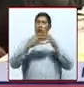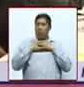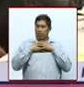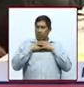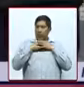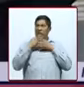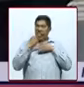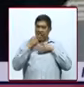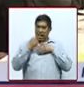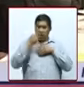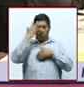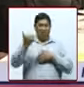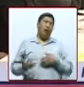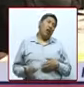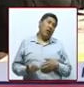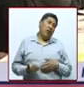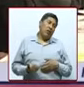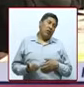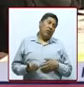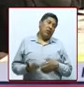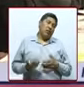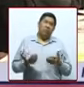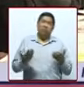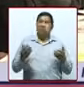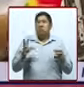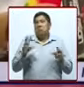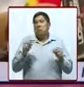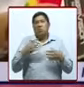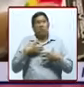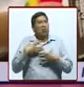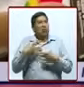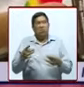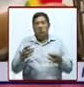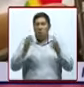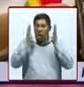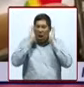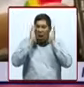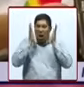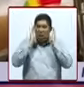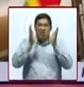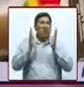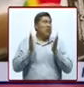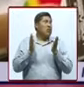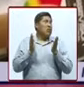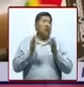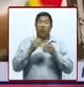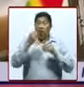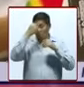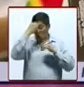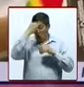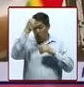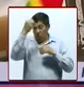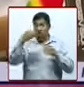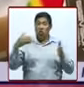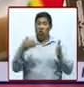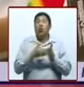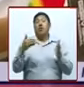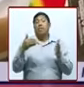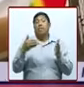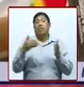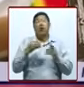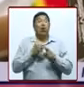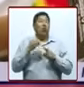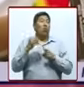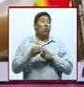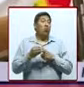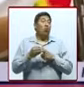Lo que él hizo es que lamentablemente muchas veces él no le gusta escuchar cuando son opiniones contrarias o cuando muchas veces